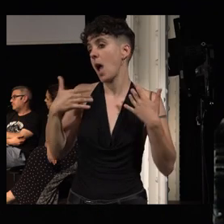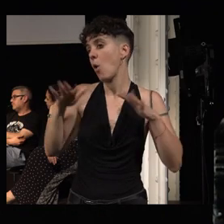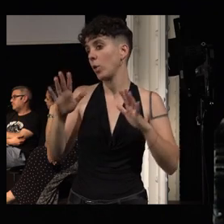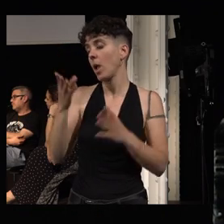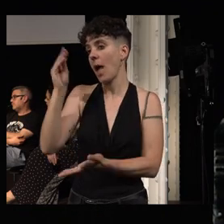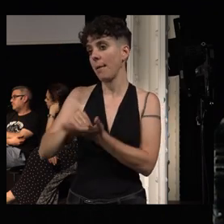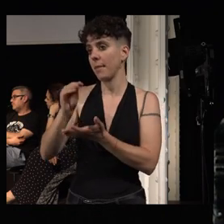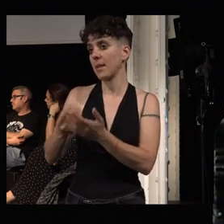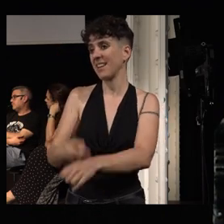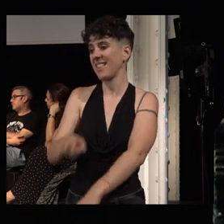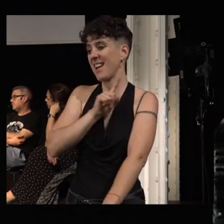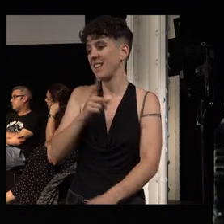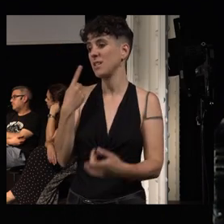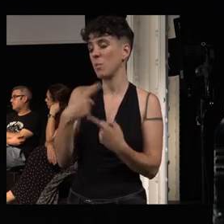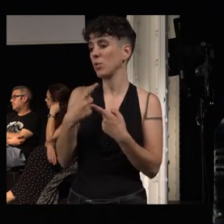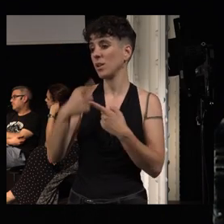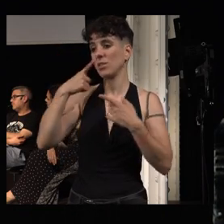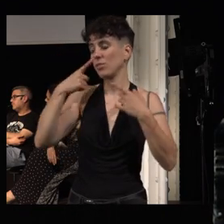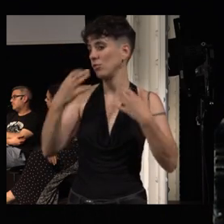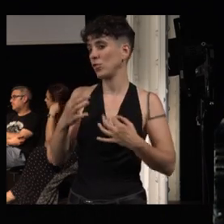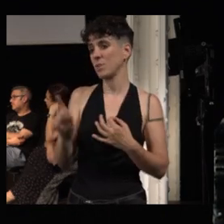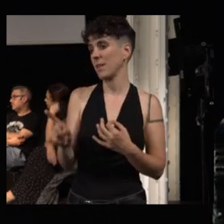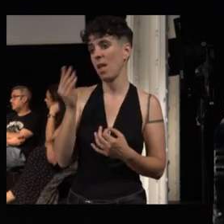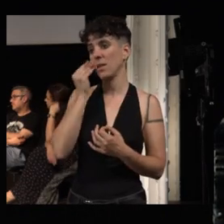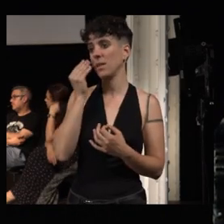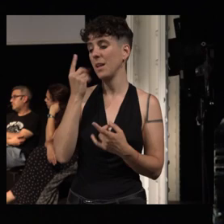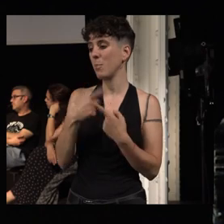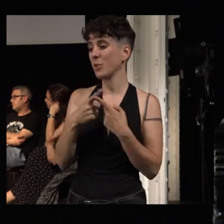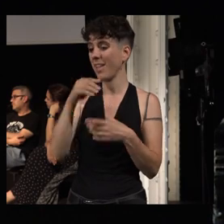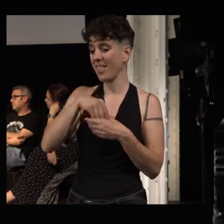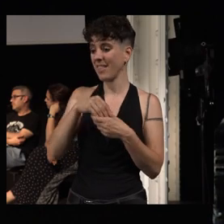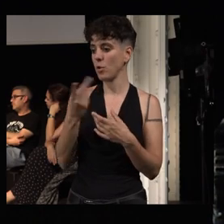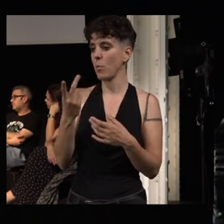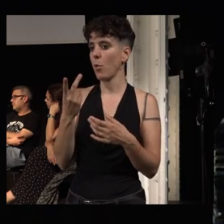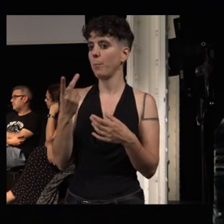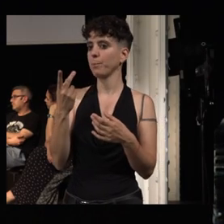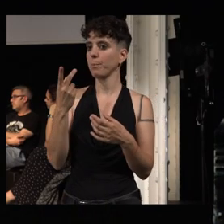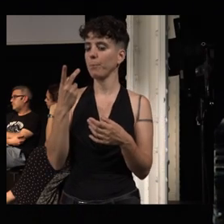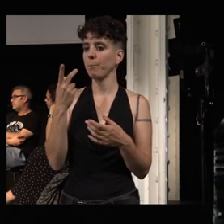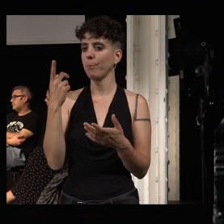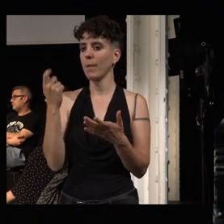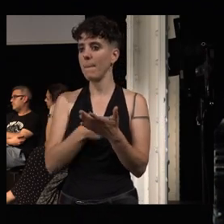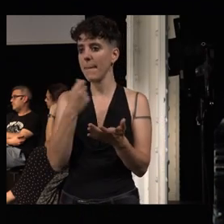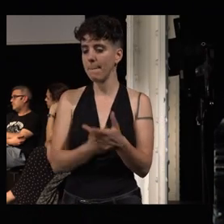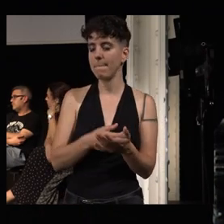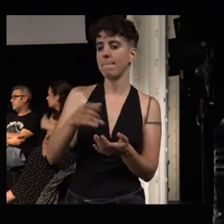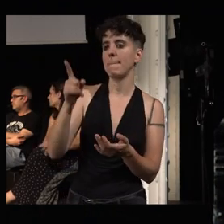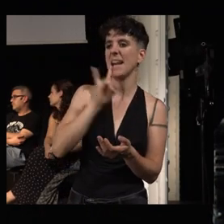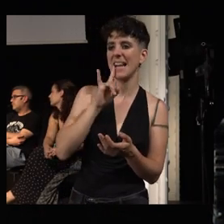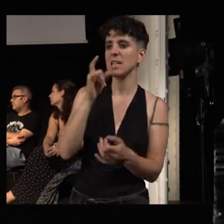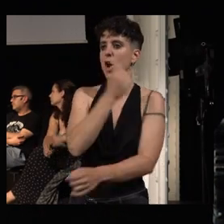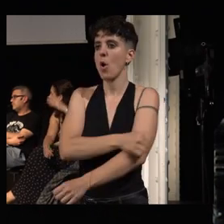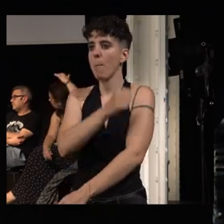verdad, porque tenemos, es hora de aceptar que entre nuestras filas están llenas de maricas, de bolleras y de trans, pobres, sin papeles, con